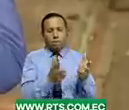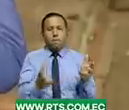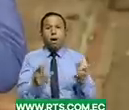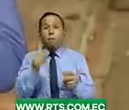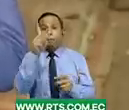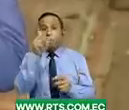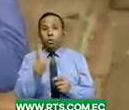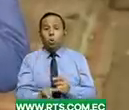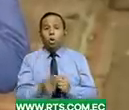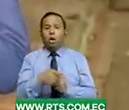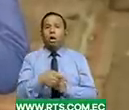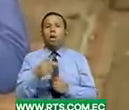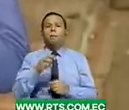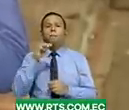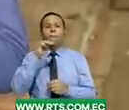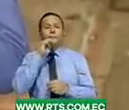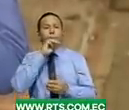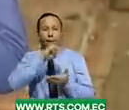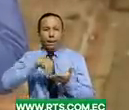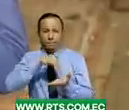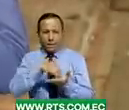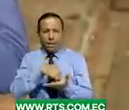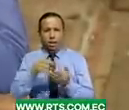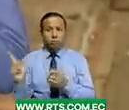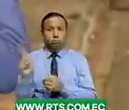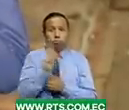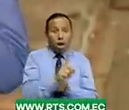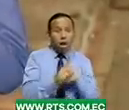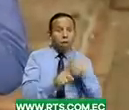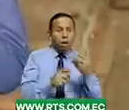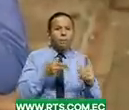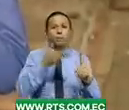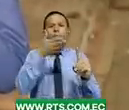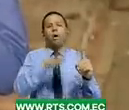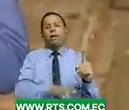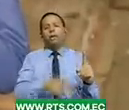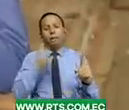ciudadano manabita fue asesinado en ese lugar. Aquí los detalles.